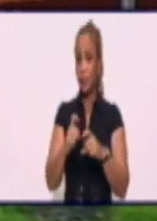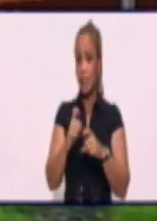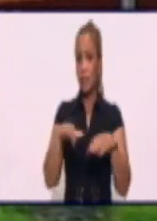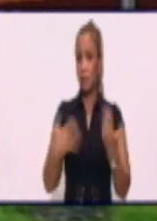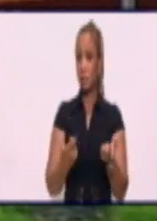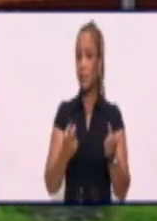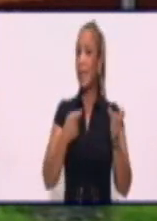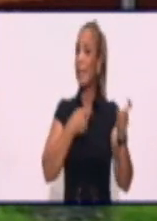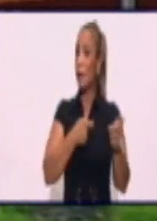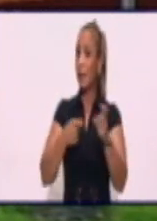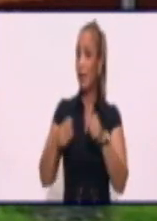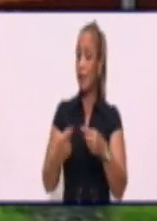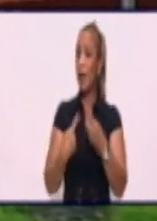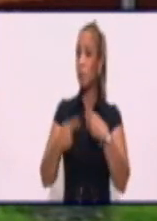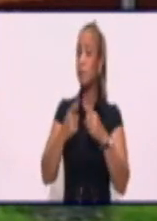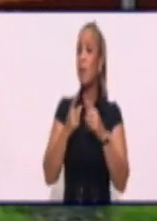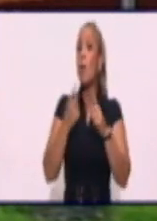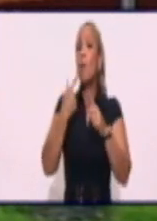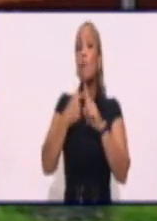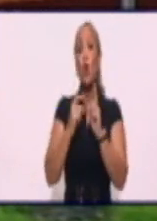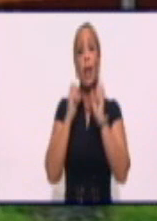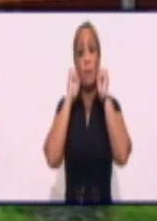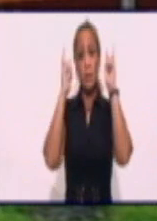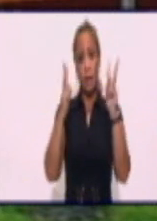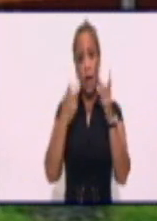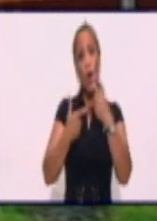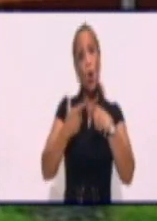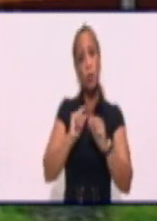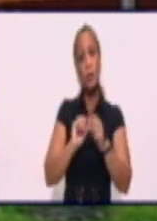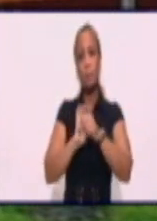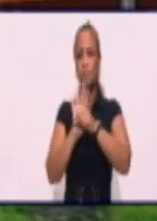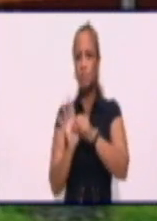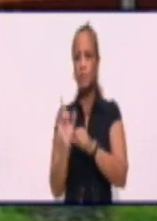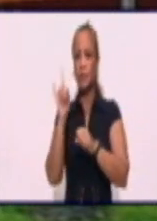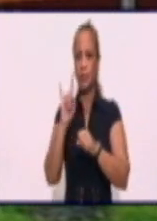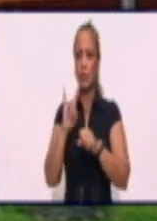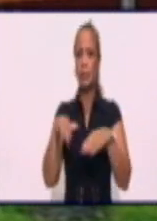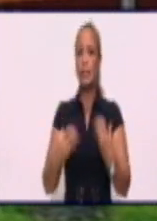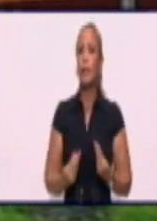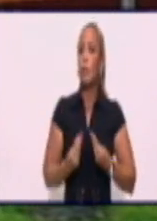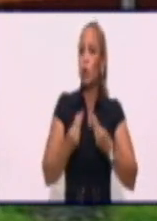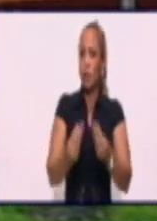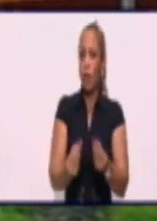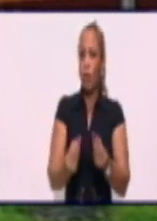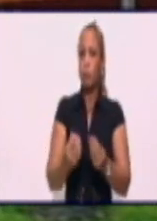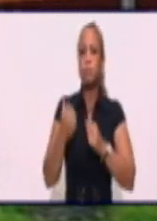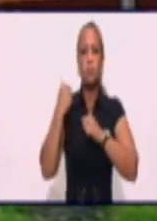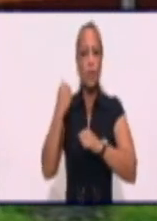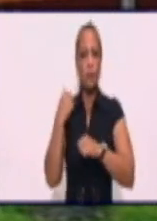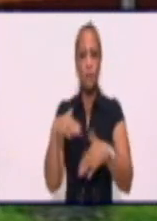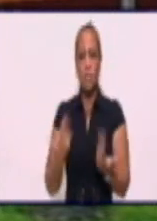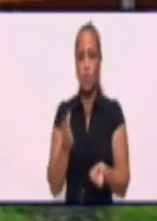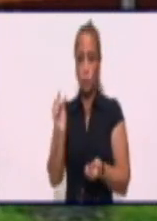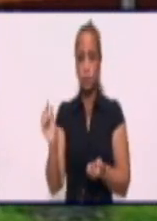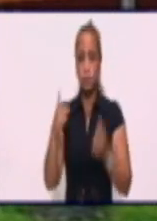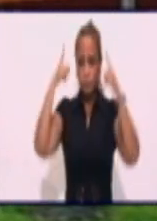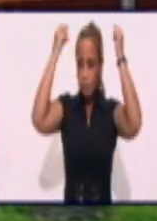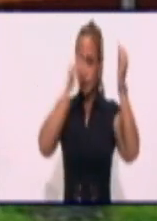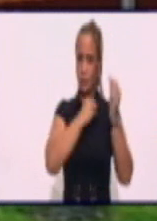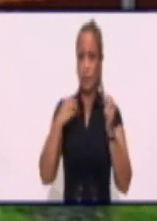contra la COVID-19. Son personas que en todo momento han demostrado sacrificio, son personas que